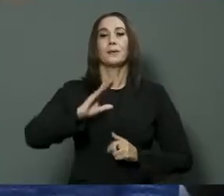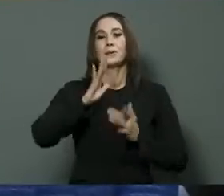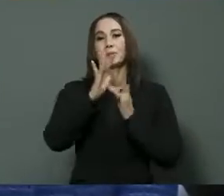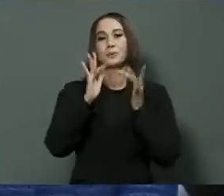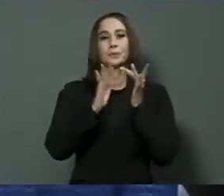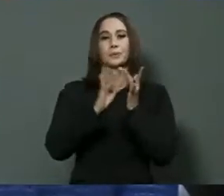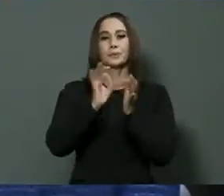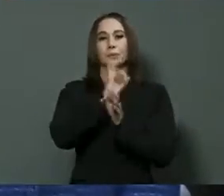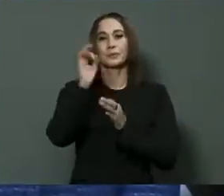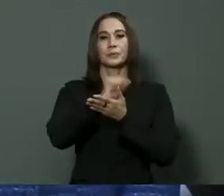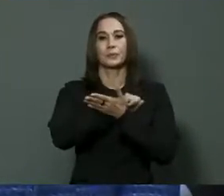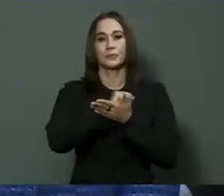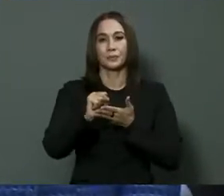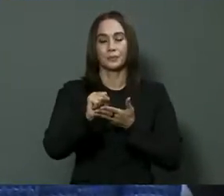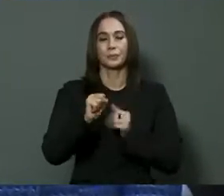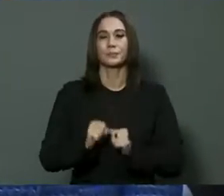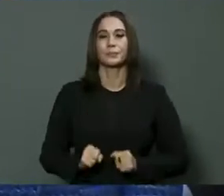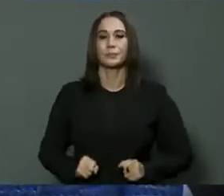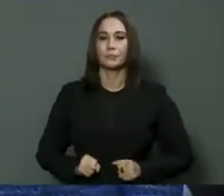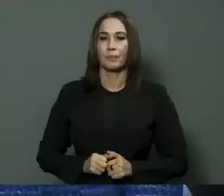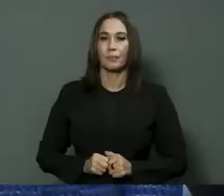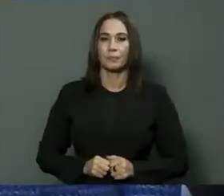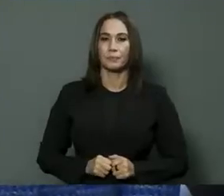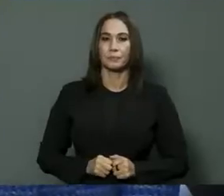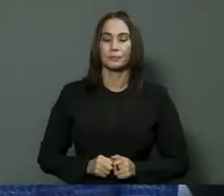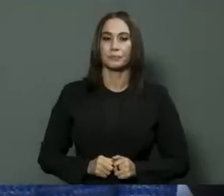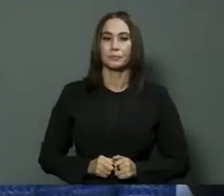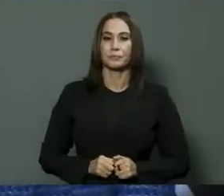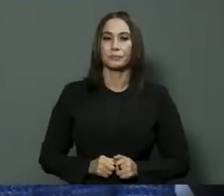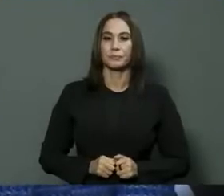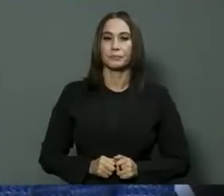del Hijo y del Espíritu Santo.